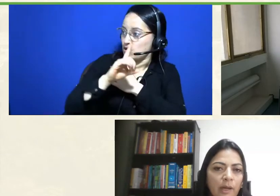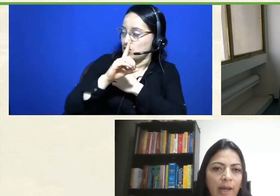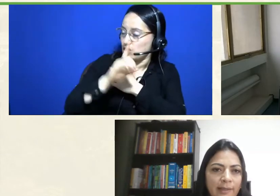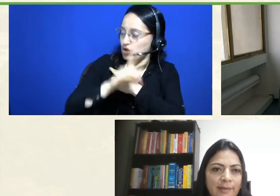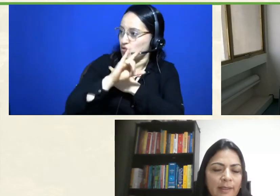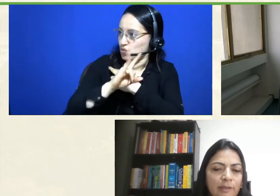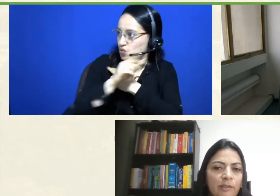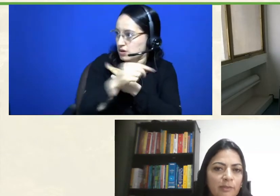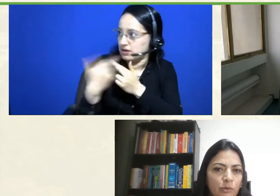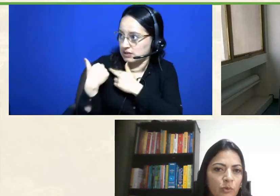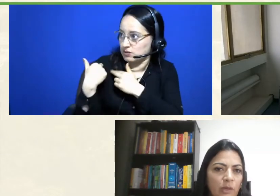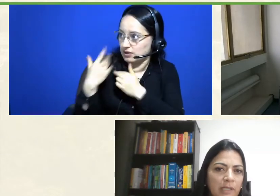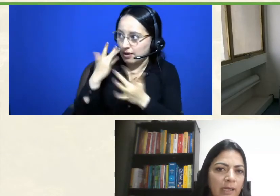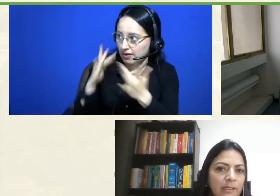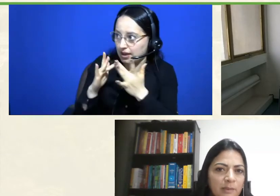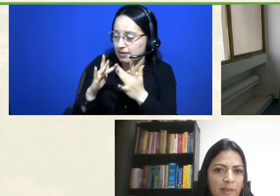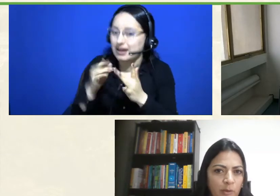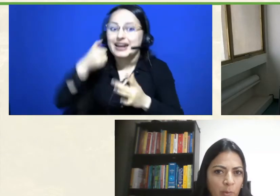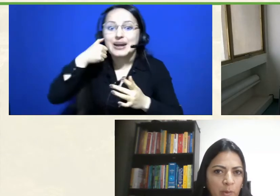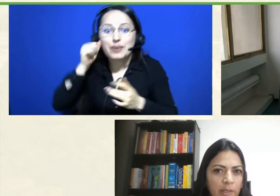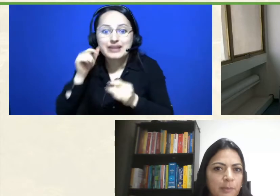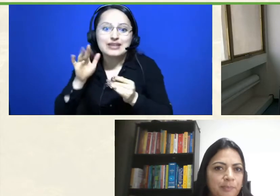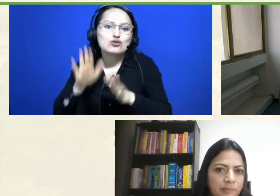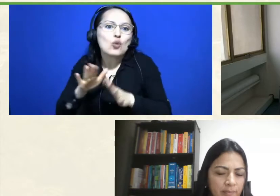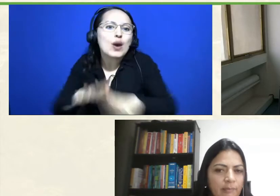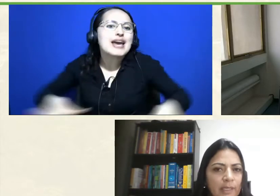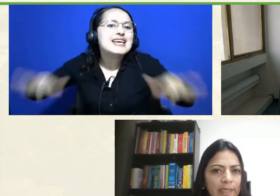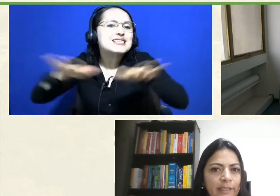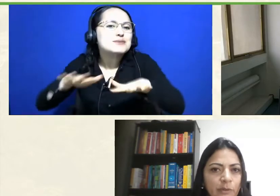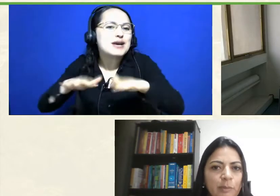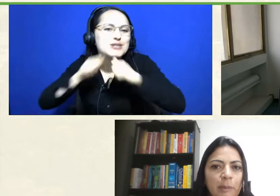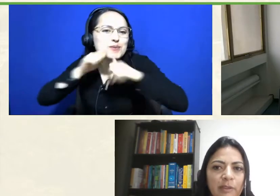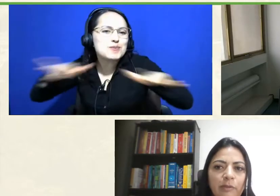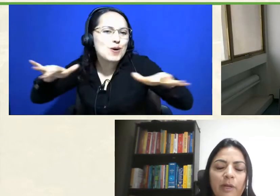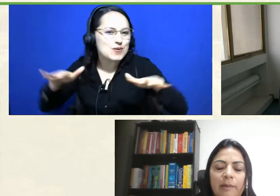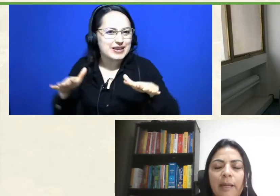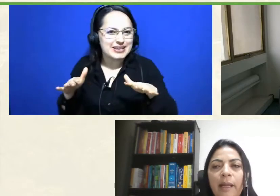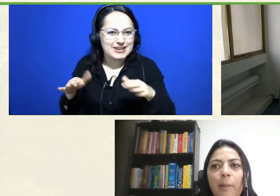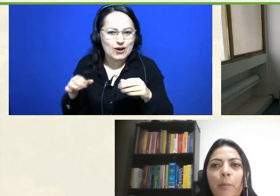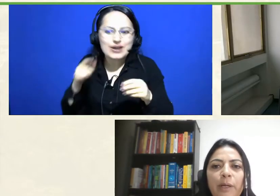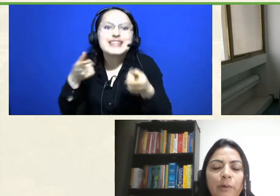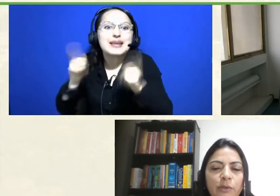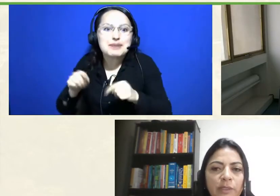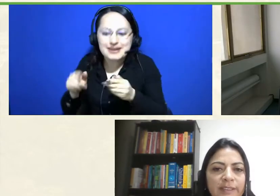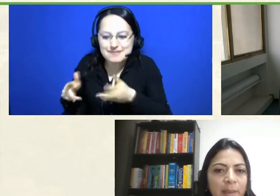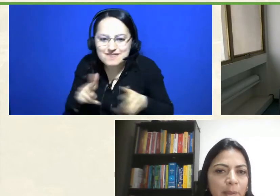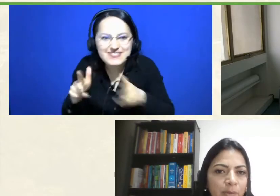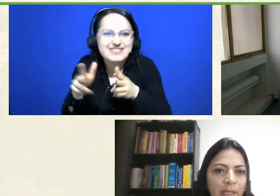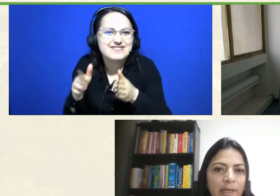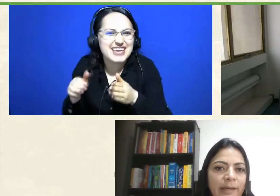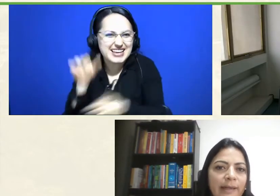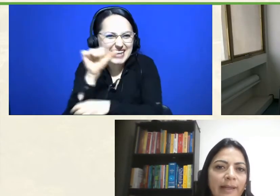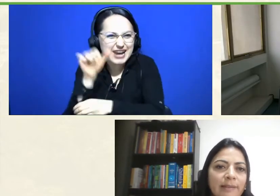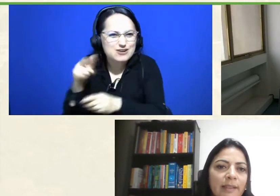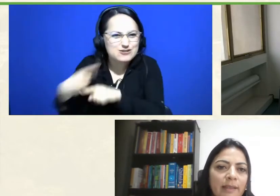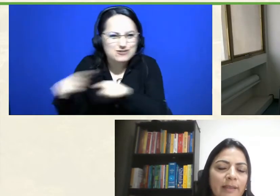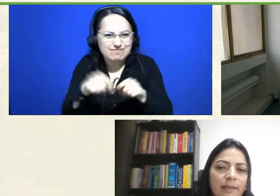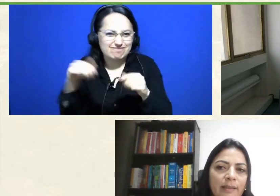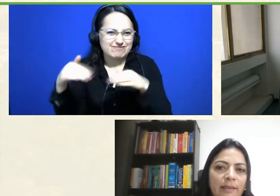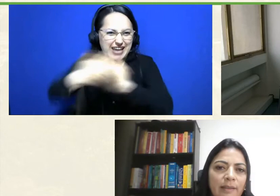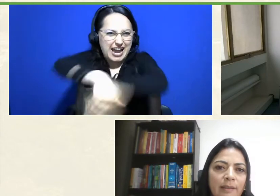IDU hace infraestructura vial y de espacio público. En eso nos vamos a enfocar. Bueno, yo quisiera preguntarle a